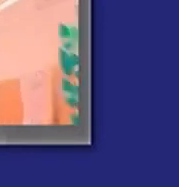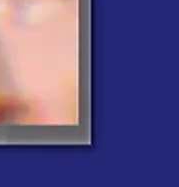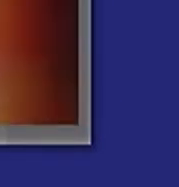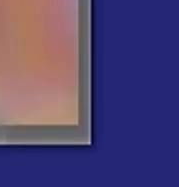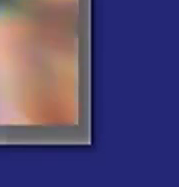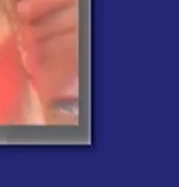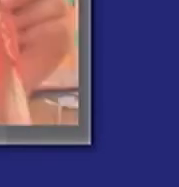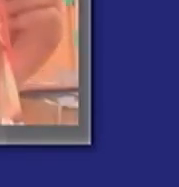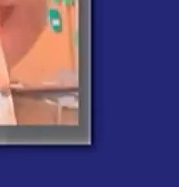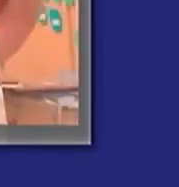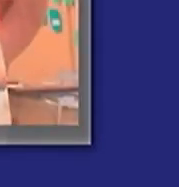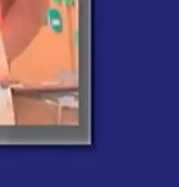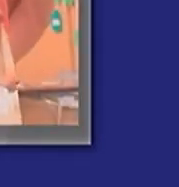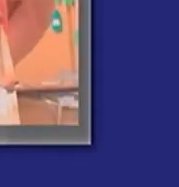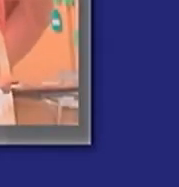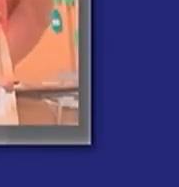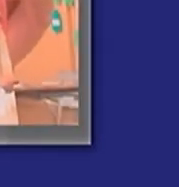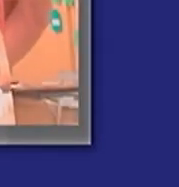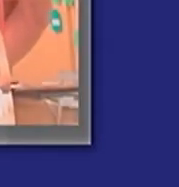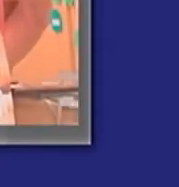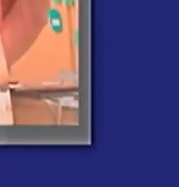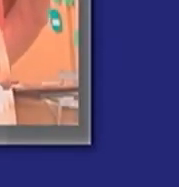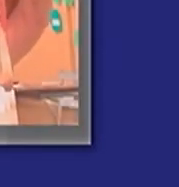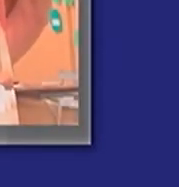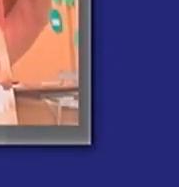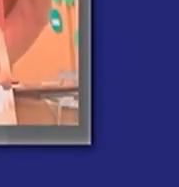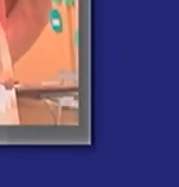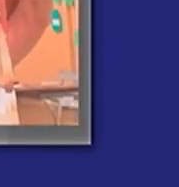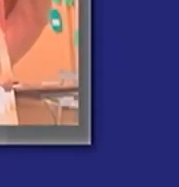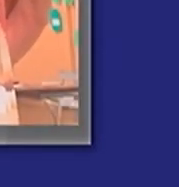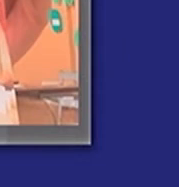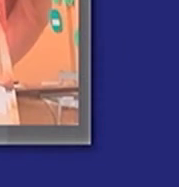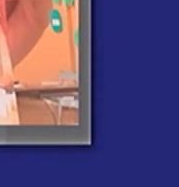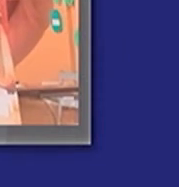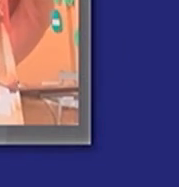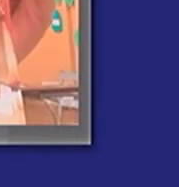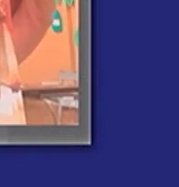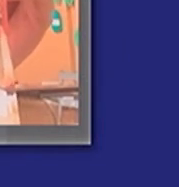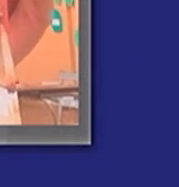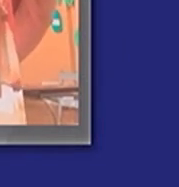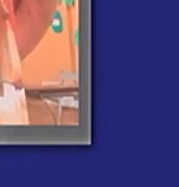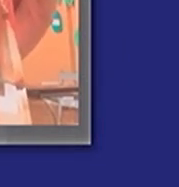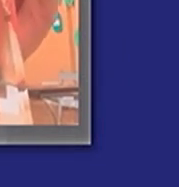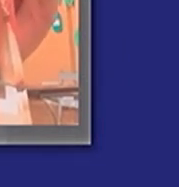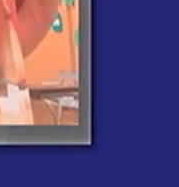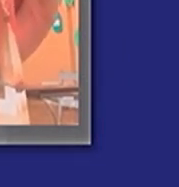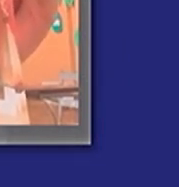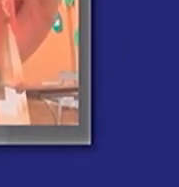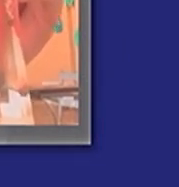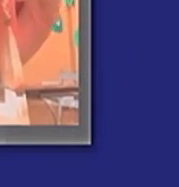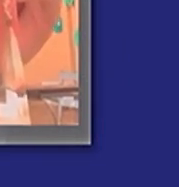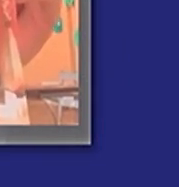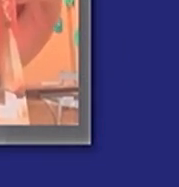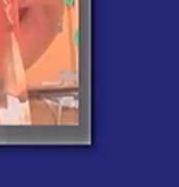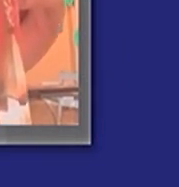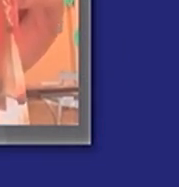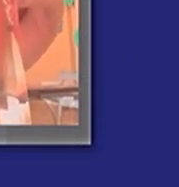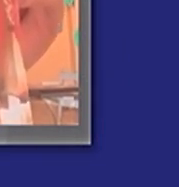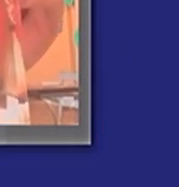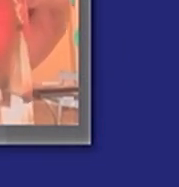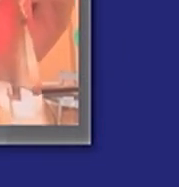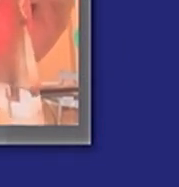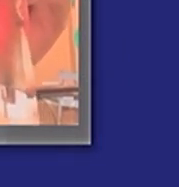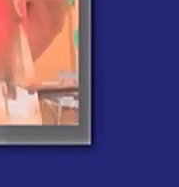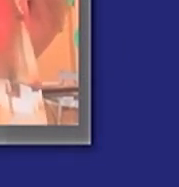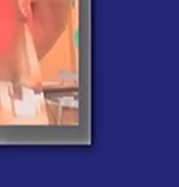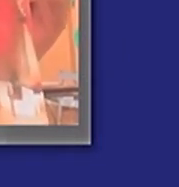todo. Su dinámica consiste en colocar en secuencia y correspondencia las fichas de manera que tal cumplan un objetivo. Las